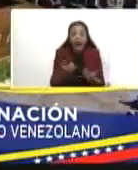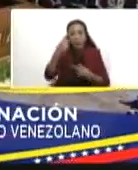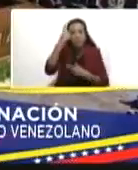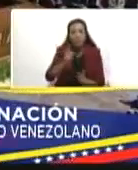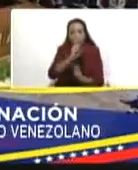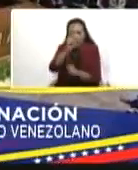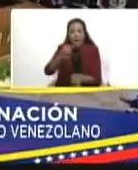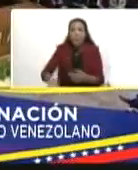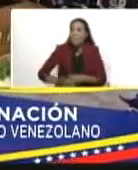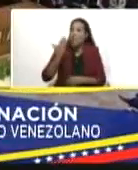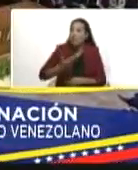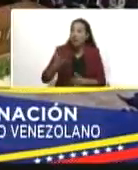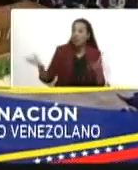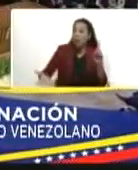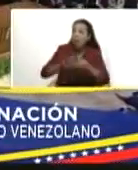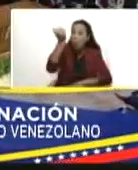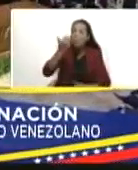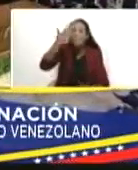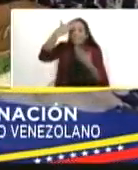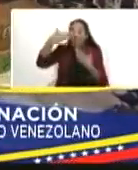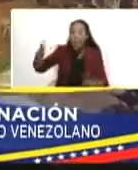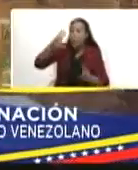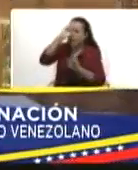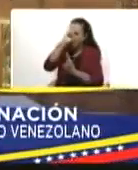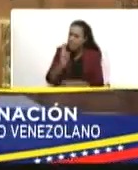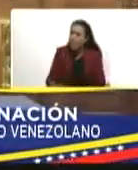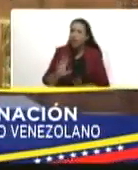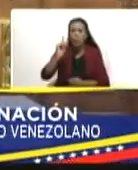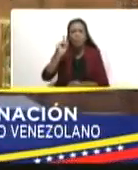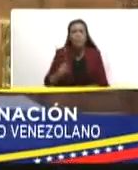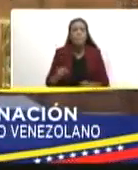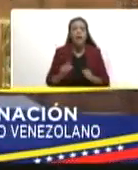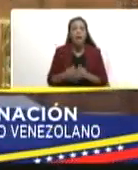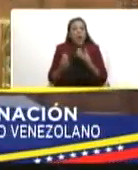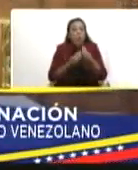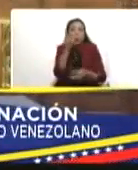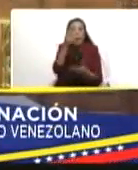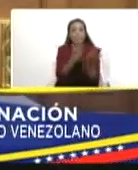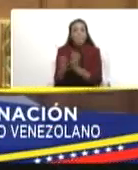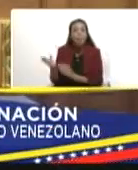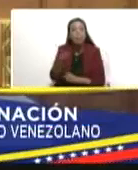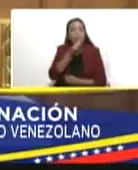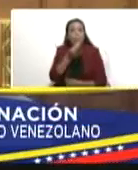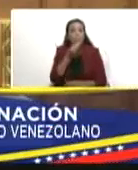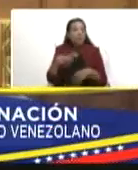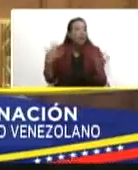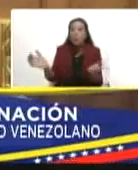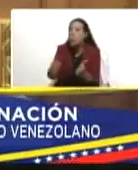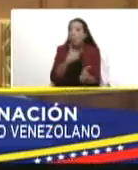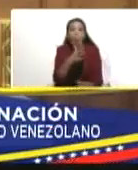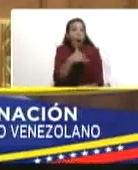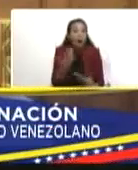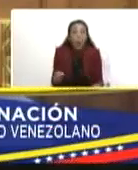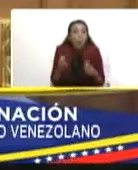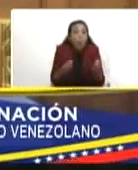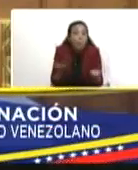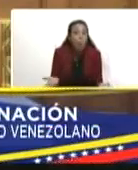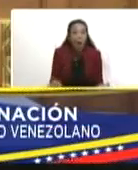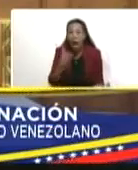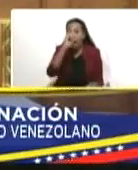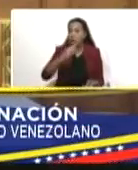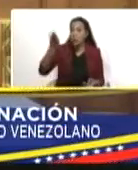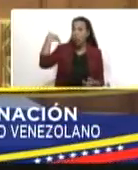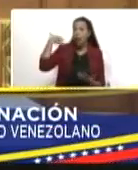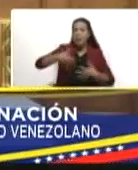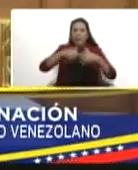sido clave en este logro mi saludo que hubiera sido del programa de alimentación escolar en los años